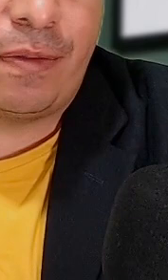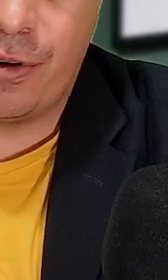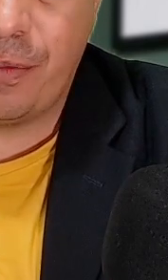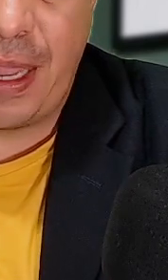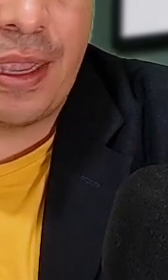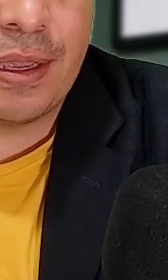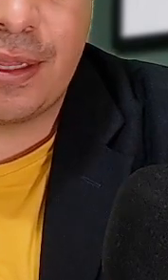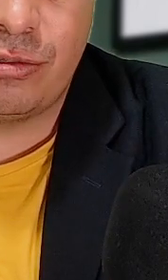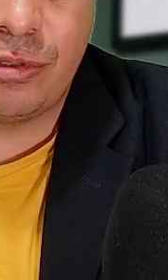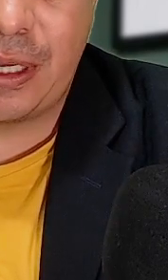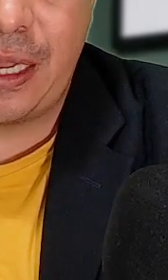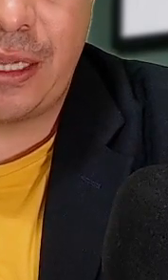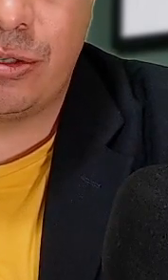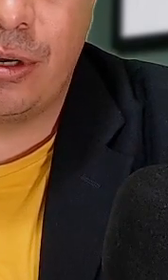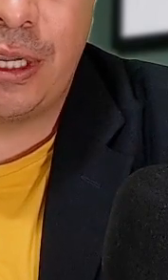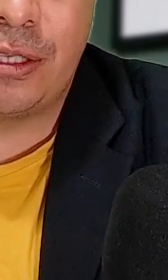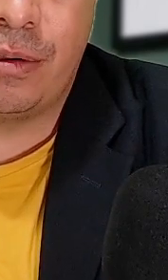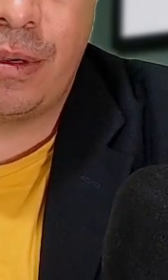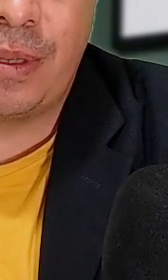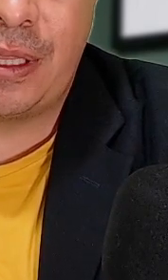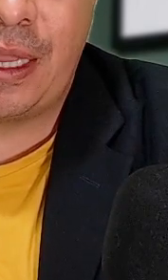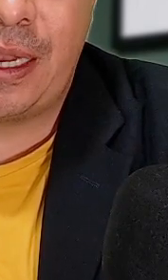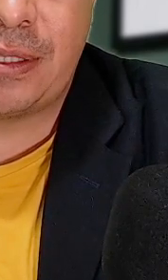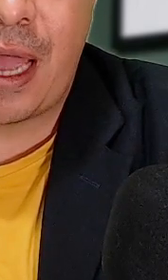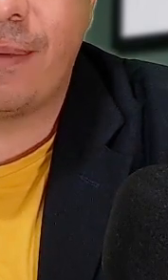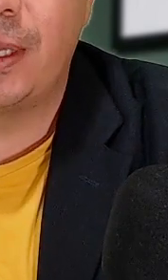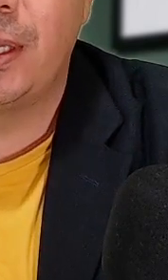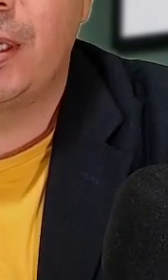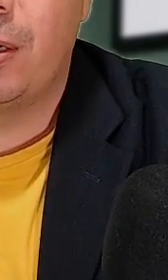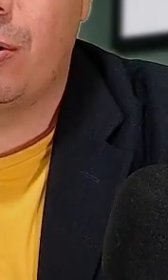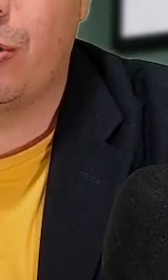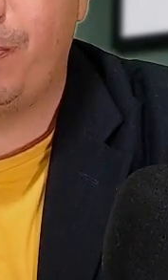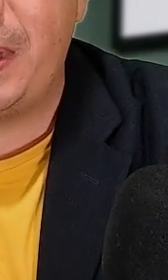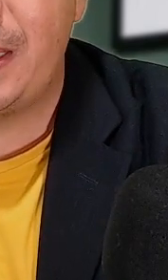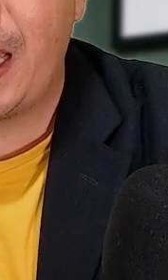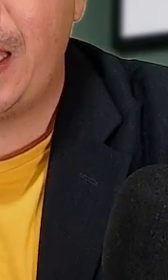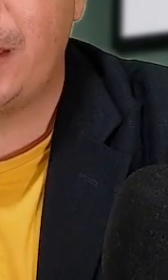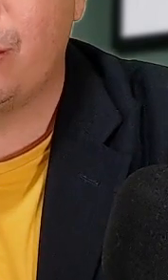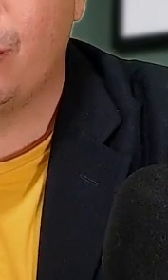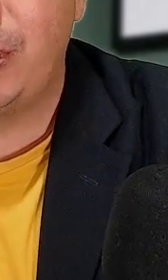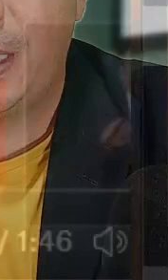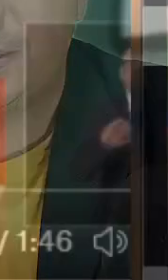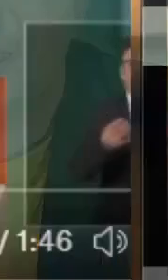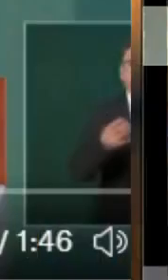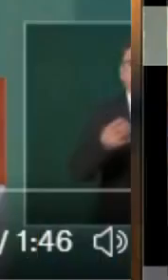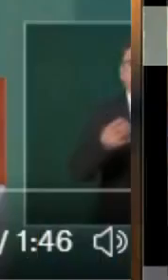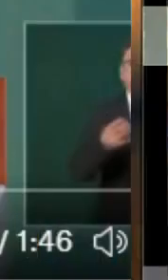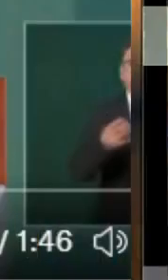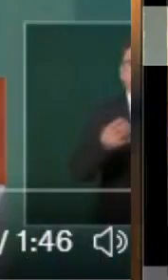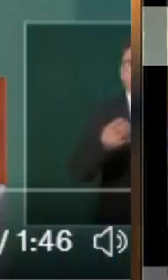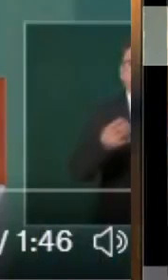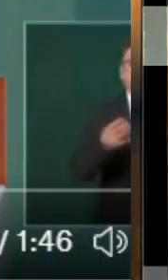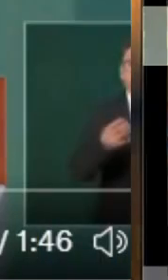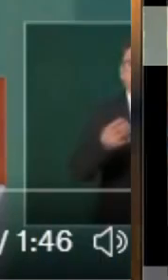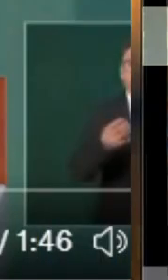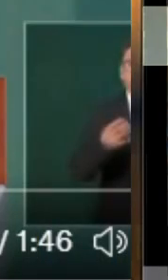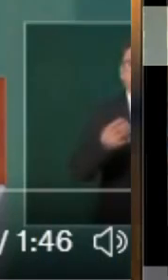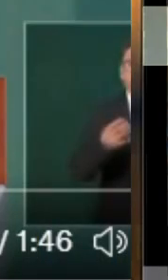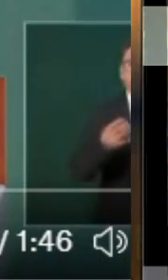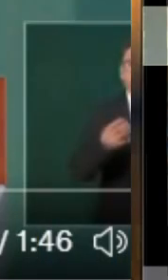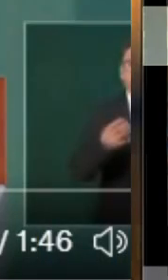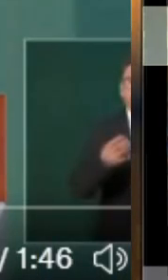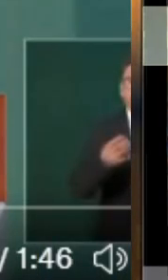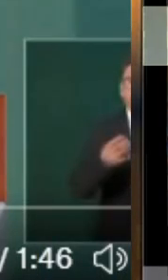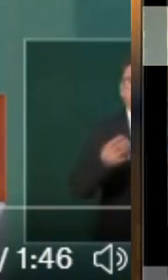me informé de sus declaraciones y obviamente él sabe lo que opina esto y así reaccionaba el presidente